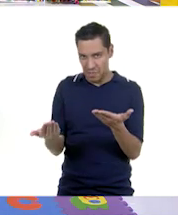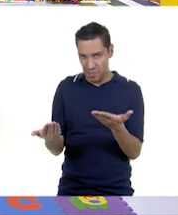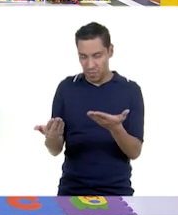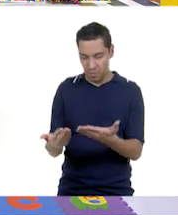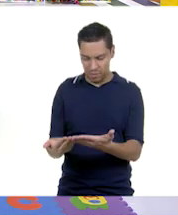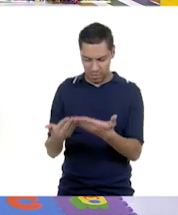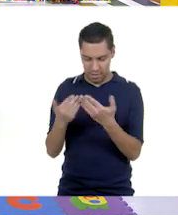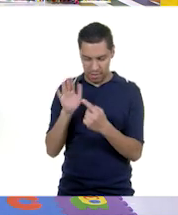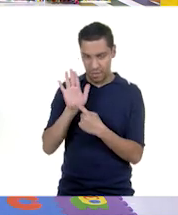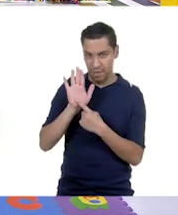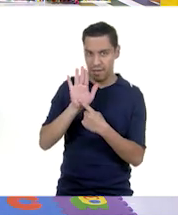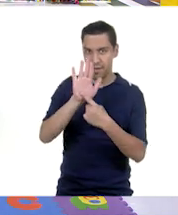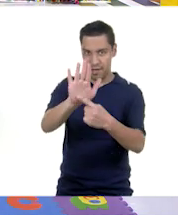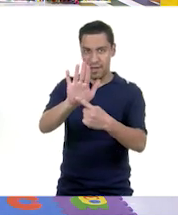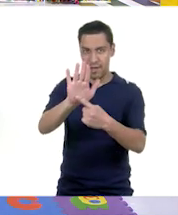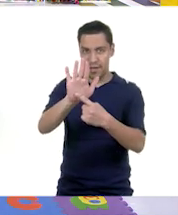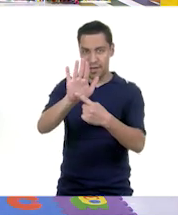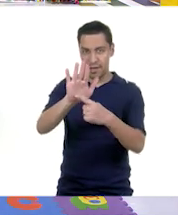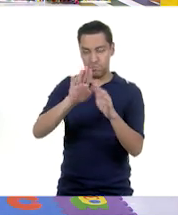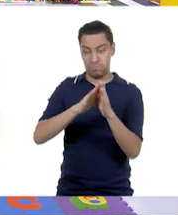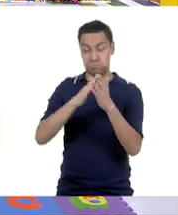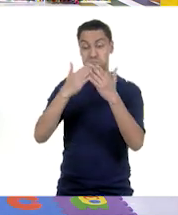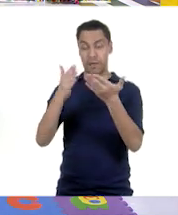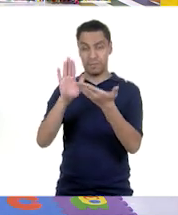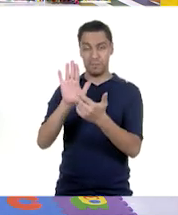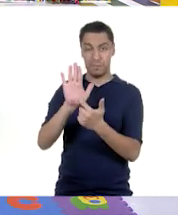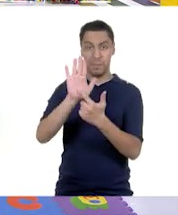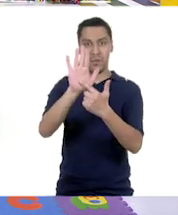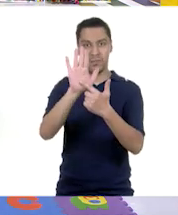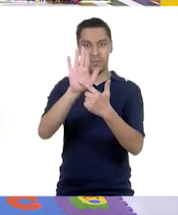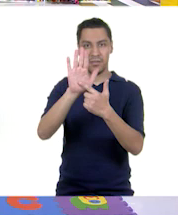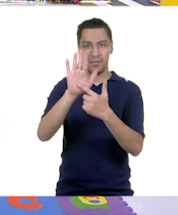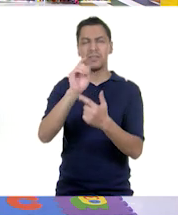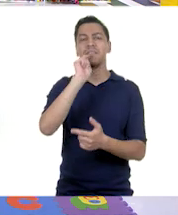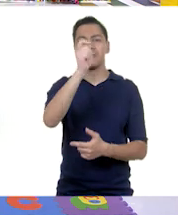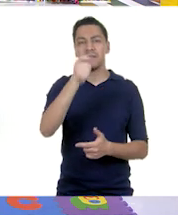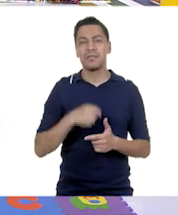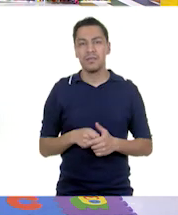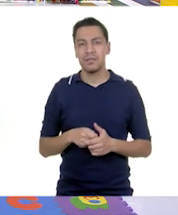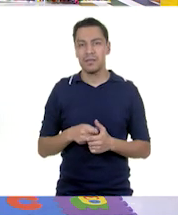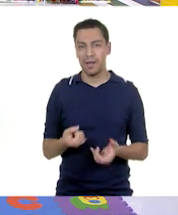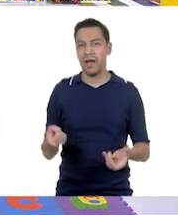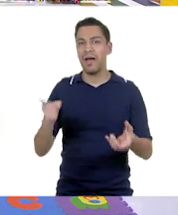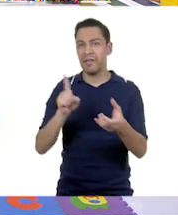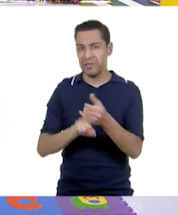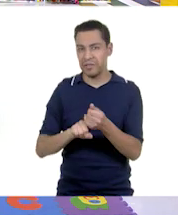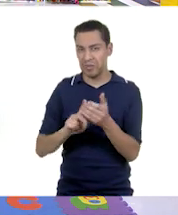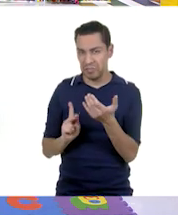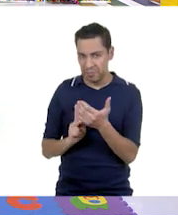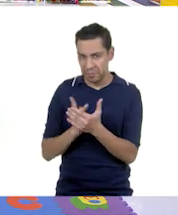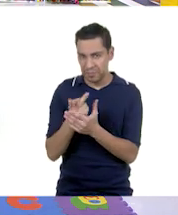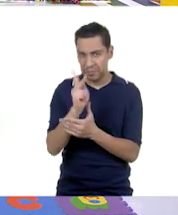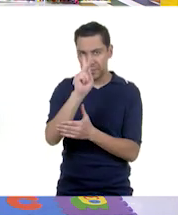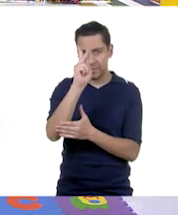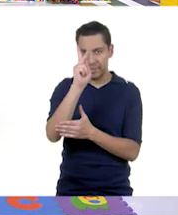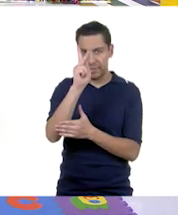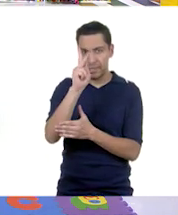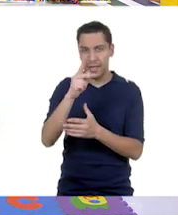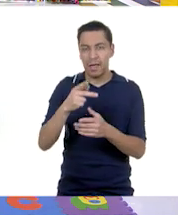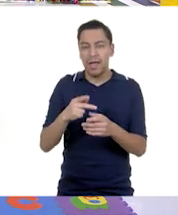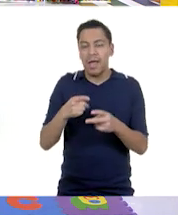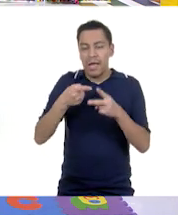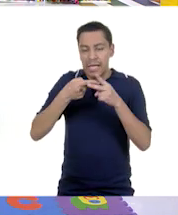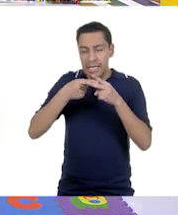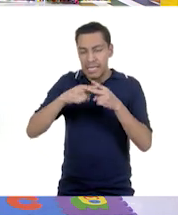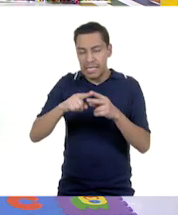de pronto como una burbuja reventante, cada una de las plantas que tienes la letra